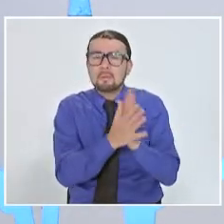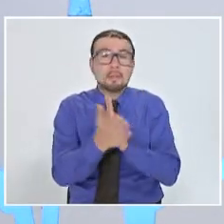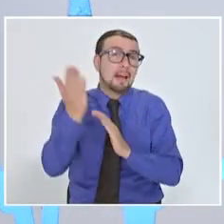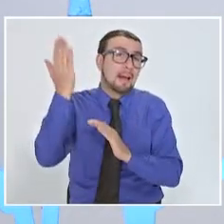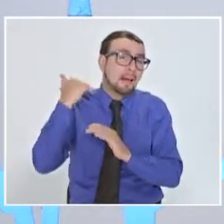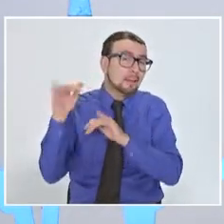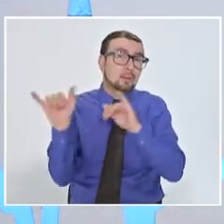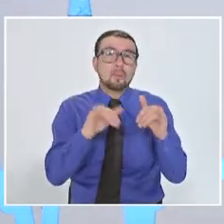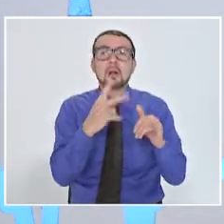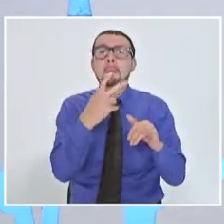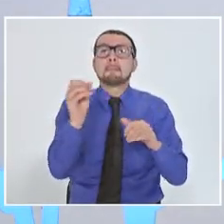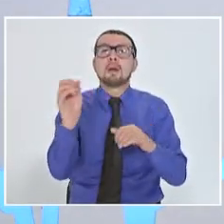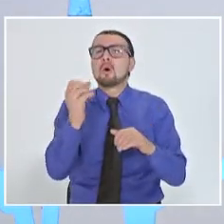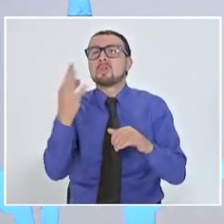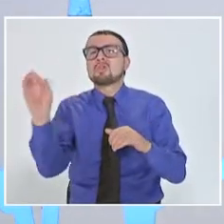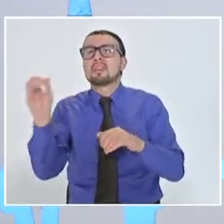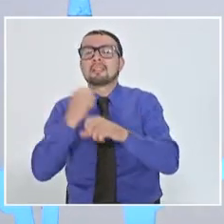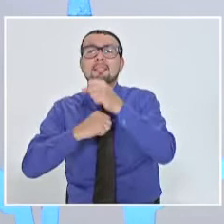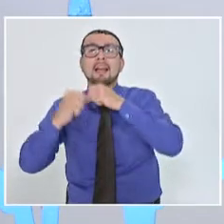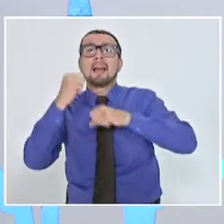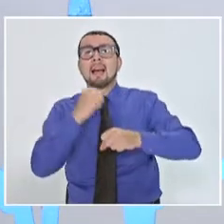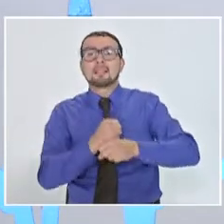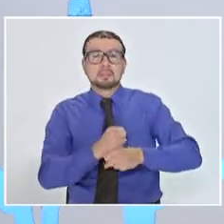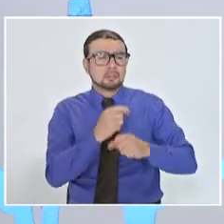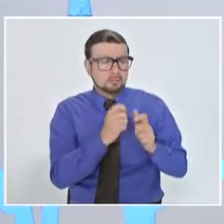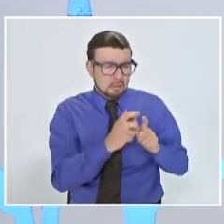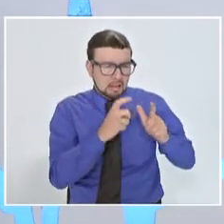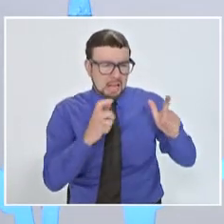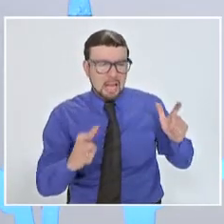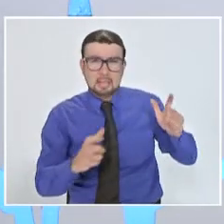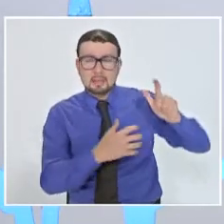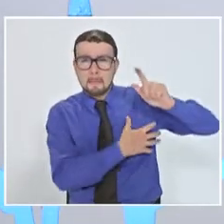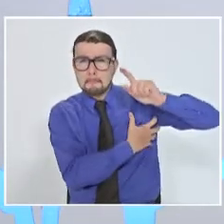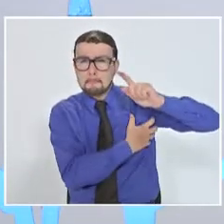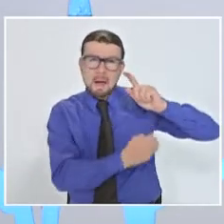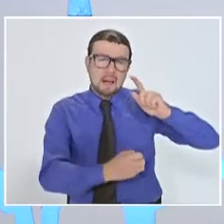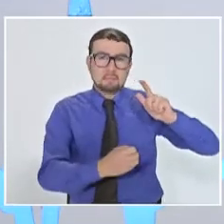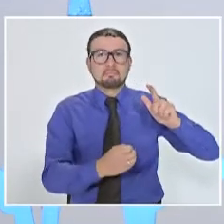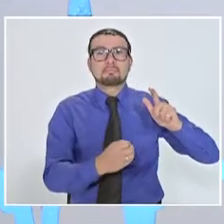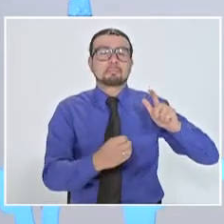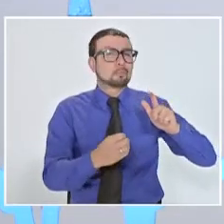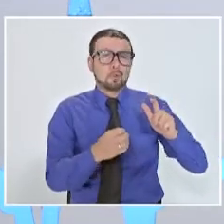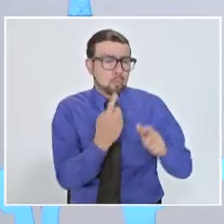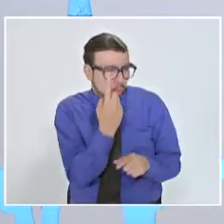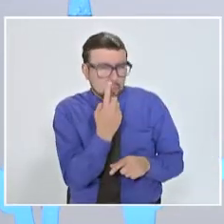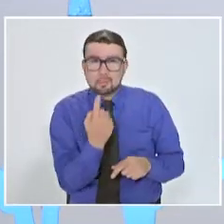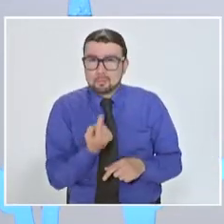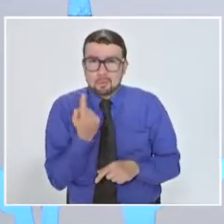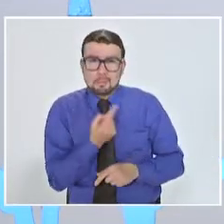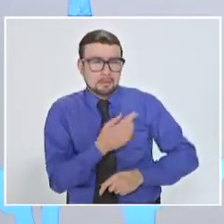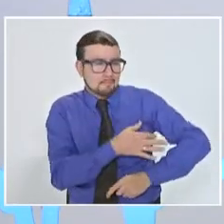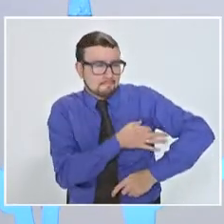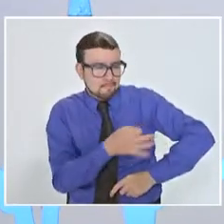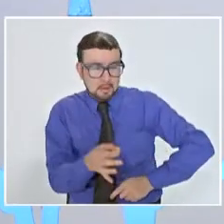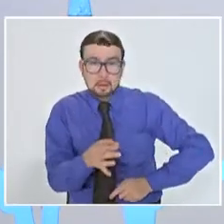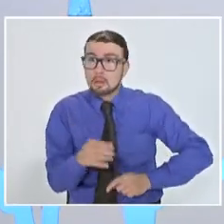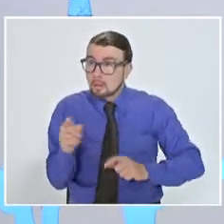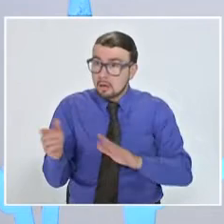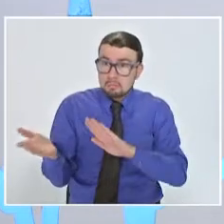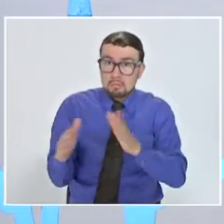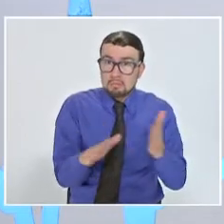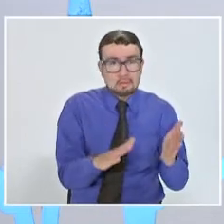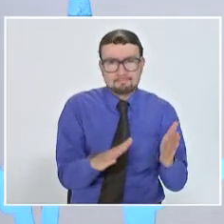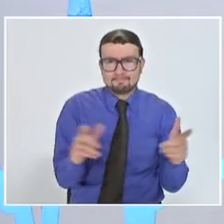20 o 30 años sacando 10, 20, 30 o 40 ganglios. La morbilidad con este método se disminuyó